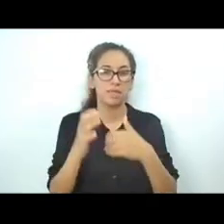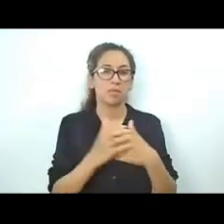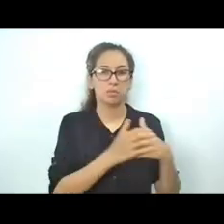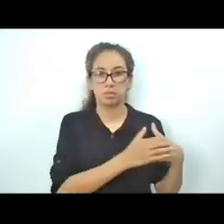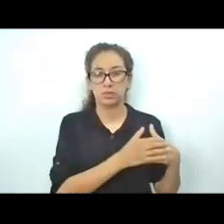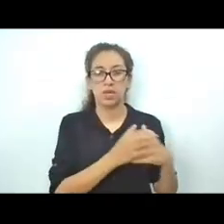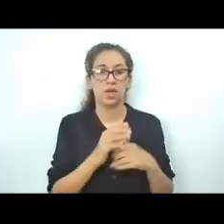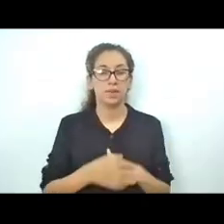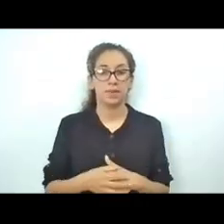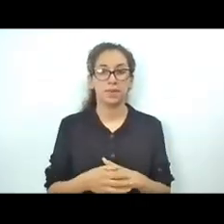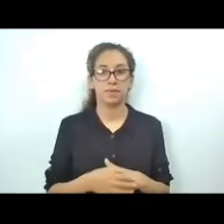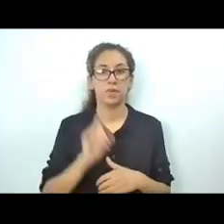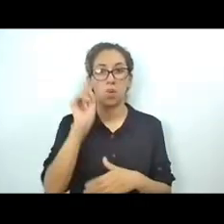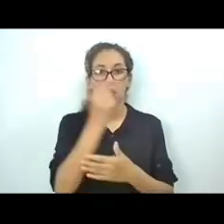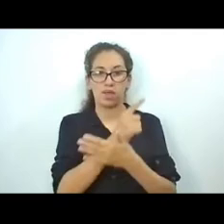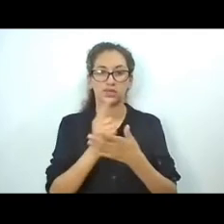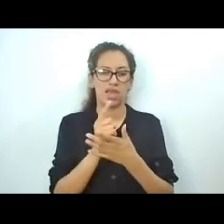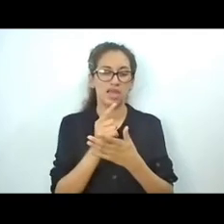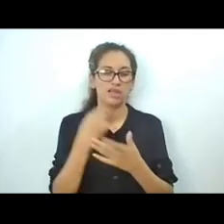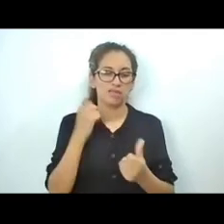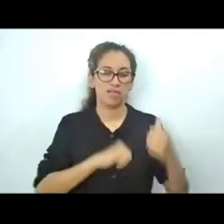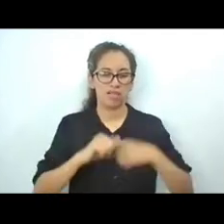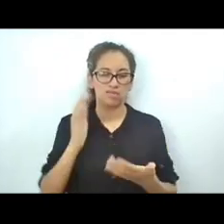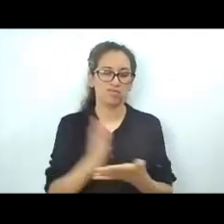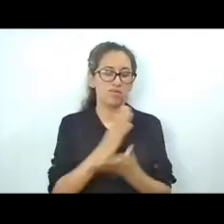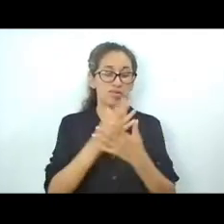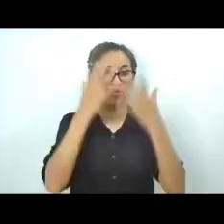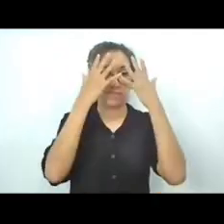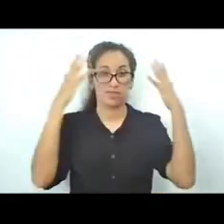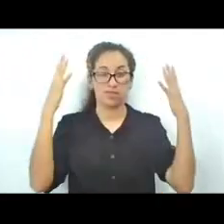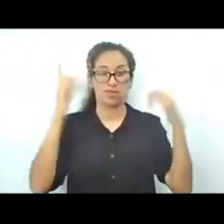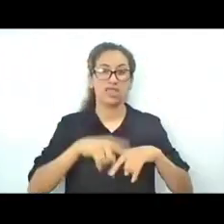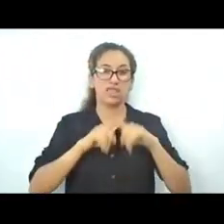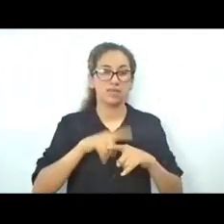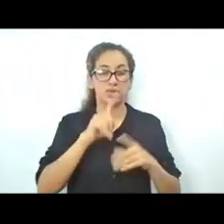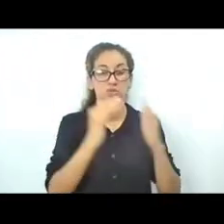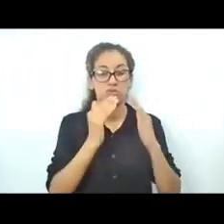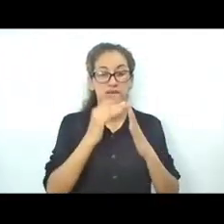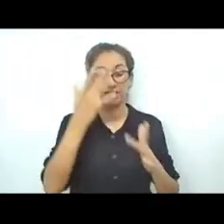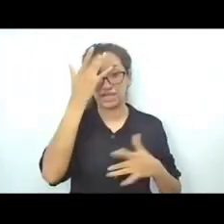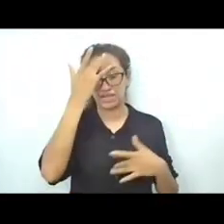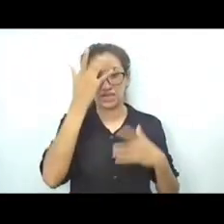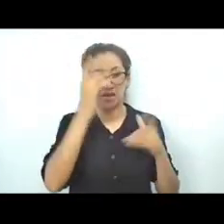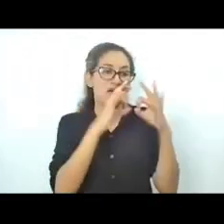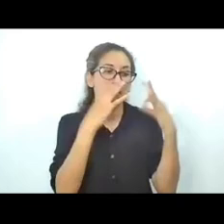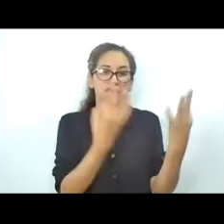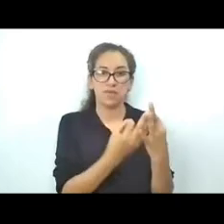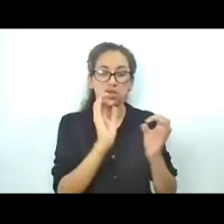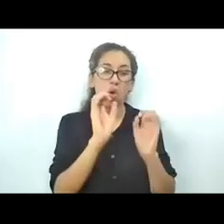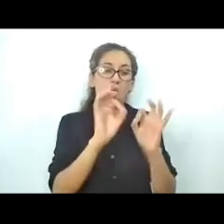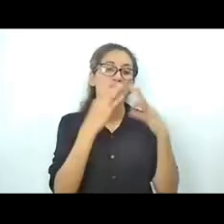tú tienes una semana mala, por ejemplo, a veces alguien enferma en casa, un familiar